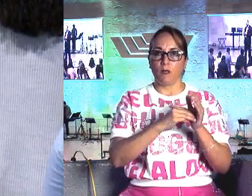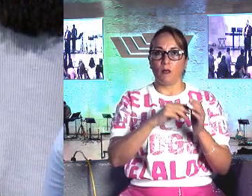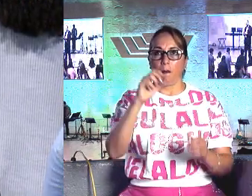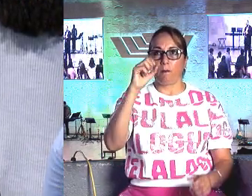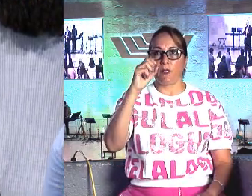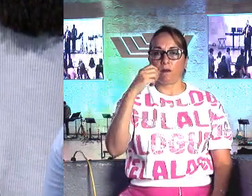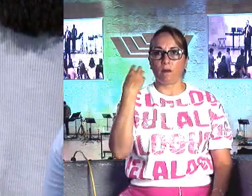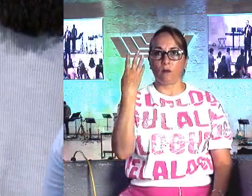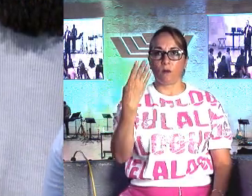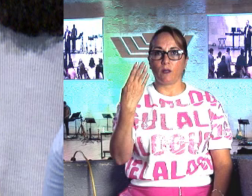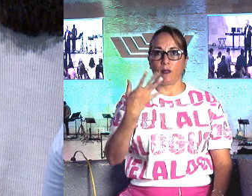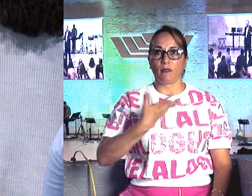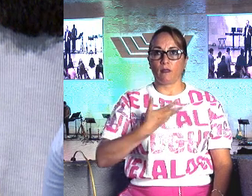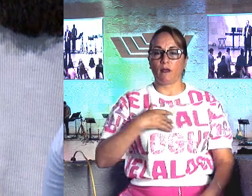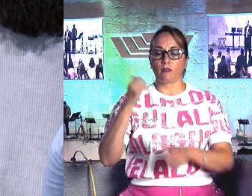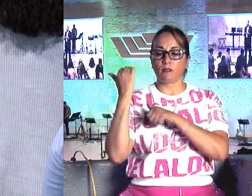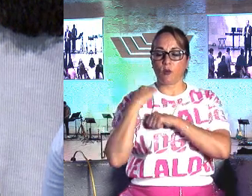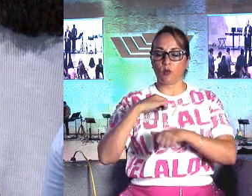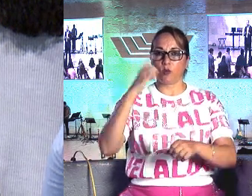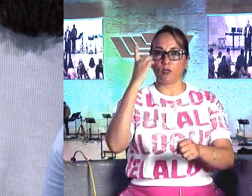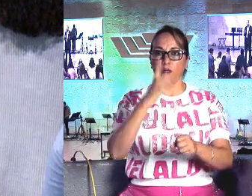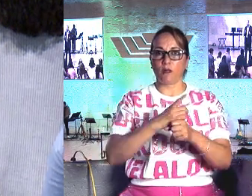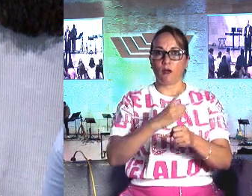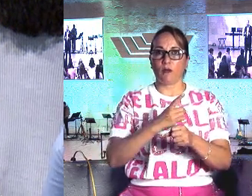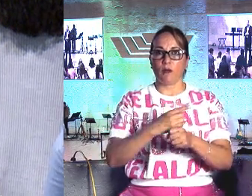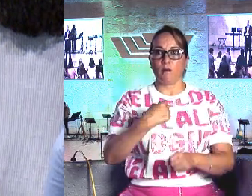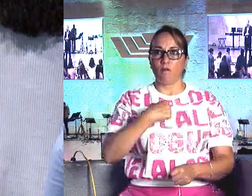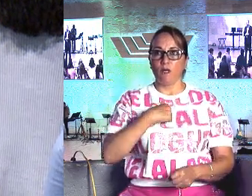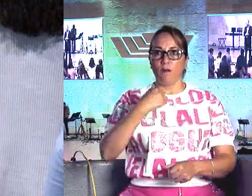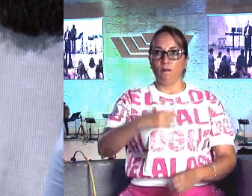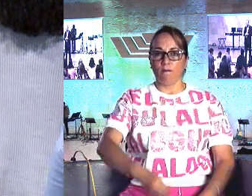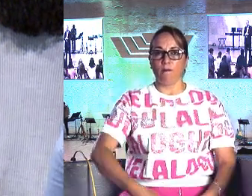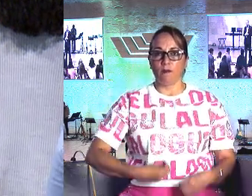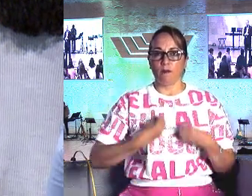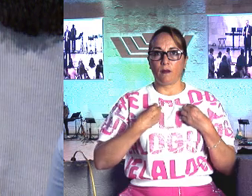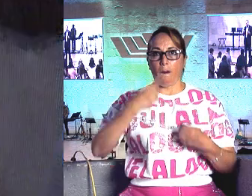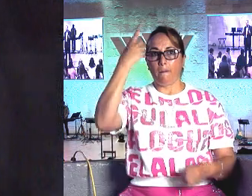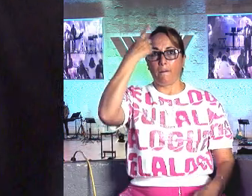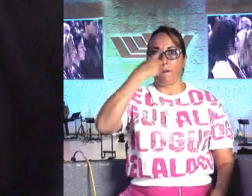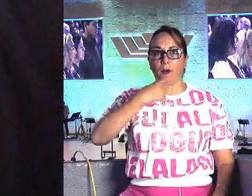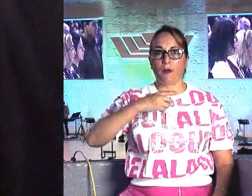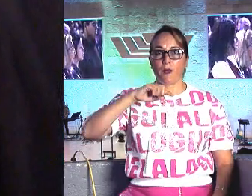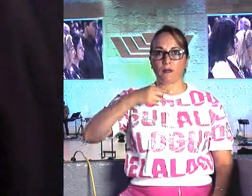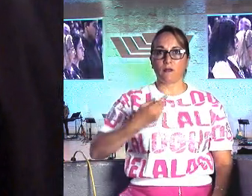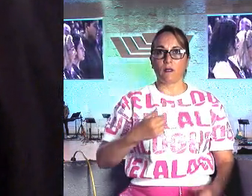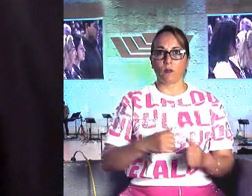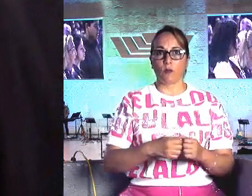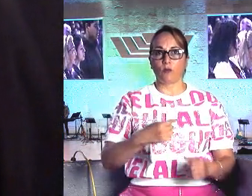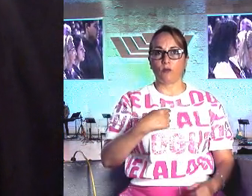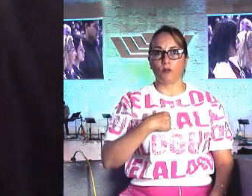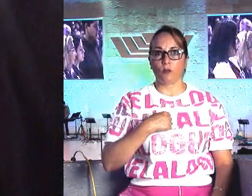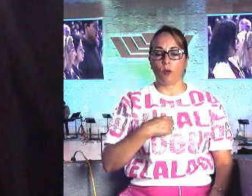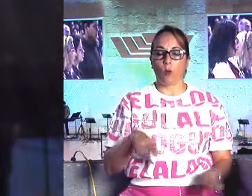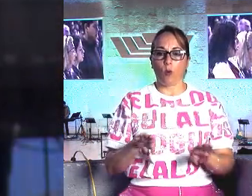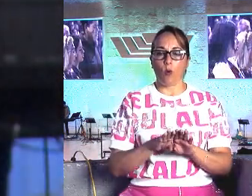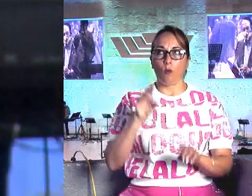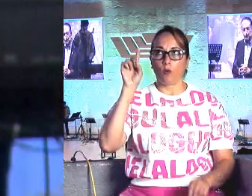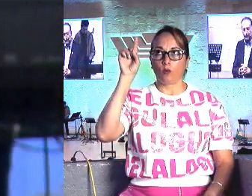tú tengas autoridad en mi vida para hacer conmigo como tú